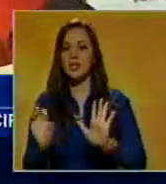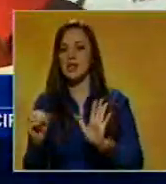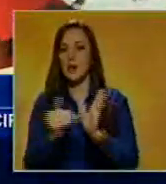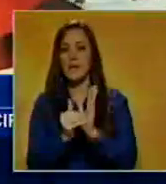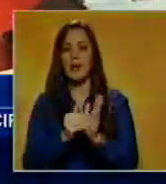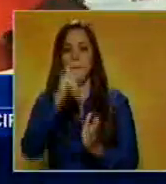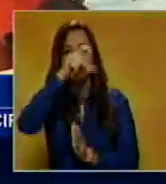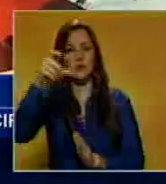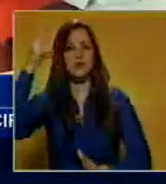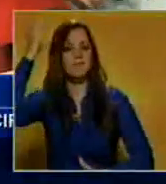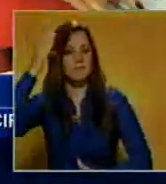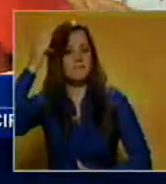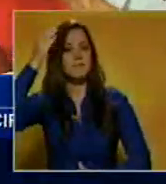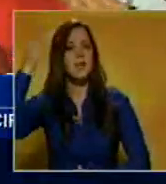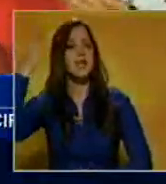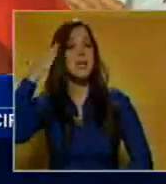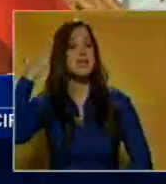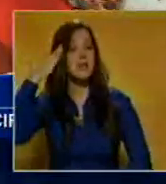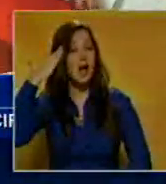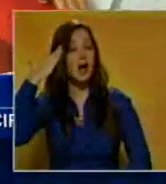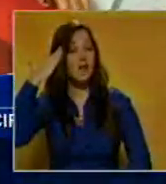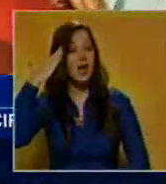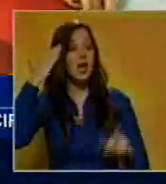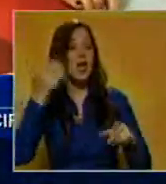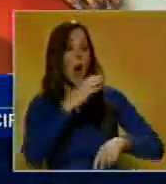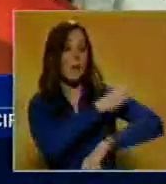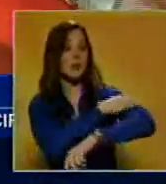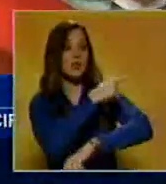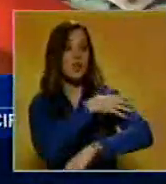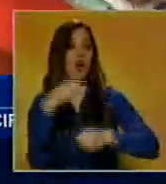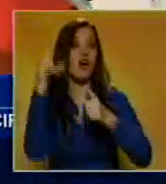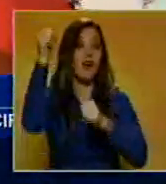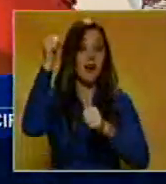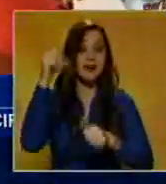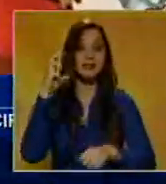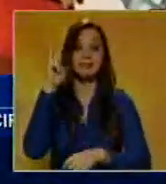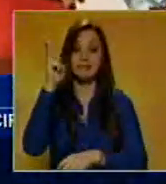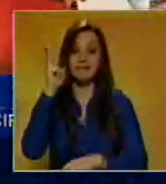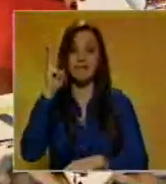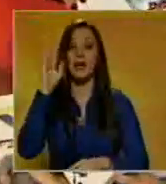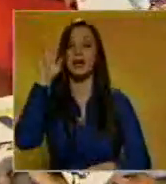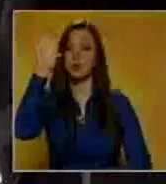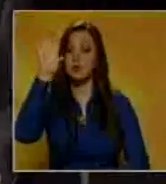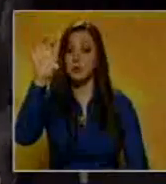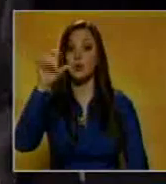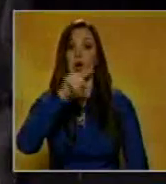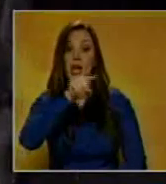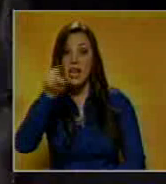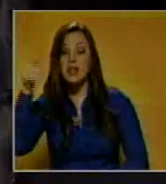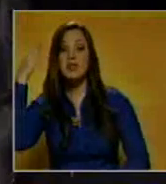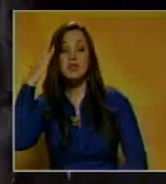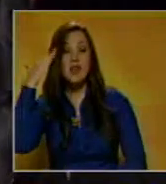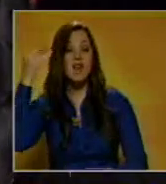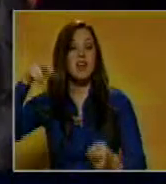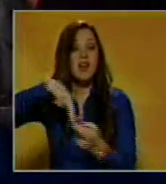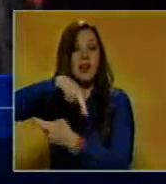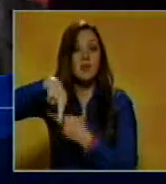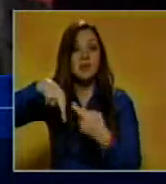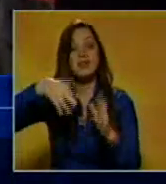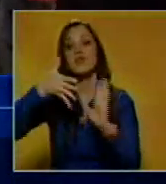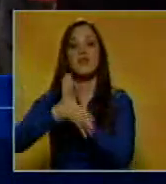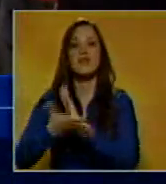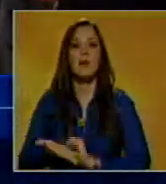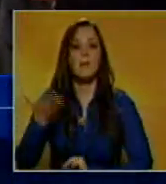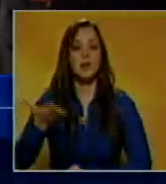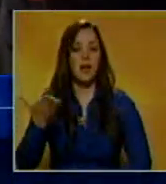hombres y mujeres que saben lo que está en riesgo, que saben, han vivido de cerca los beneficios de la revolución. Los candidatos al circuito 5 por el